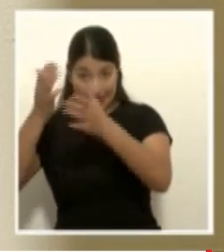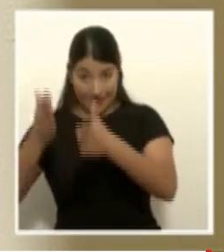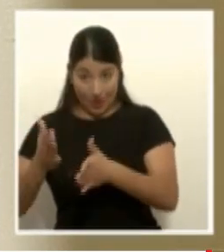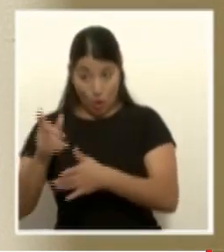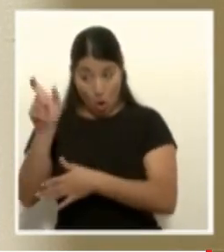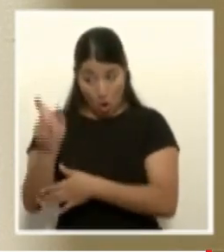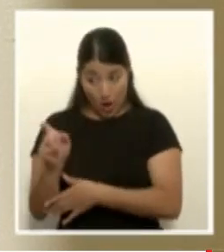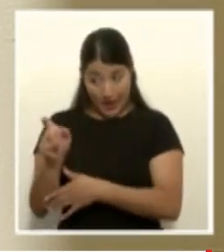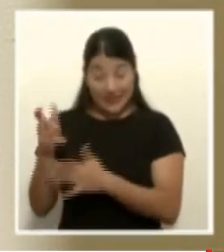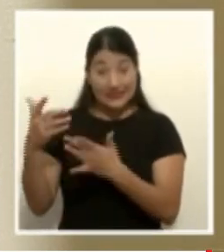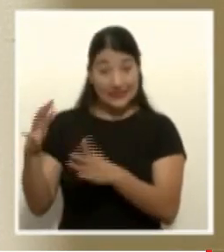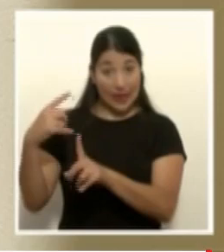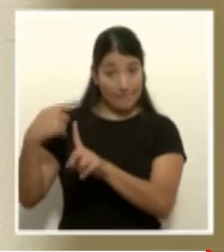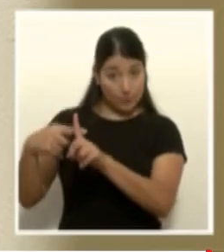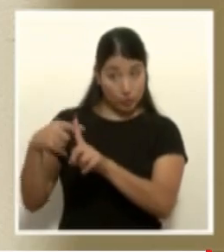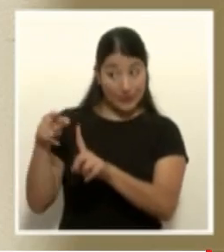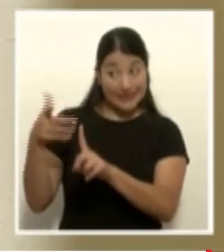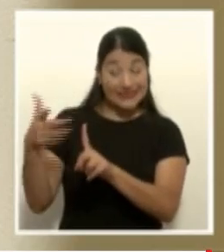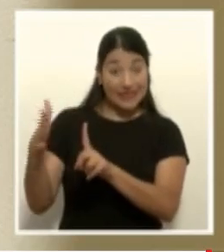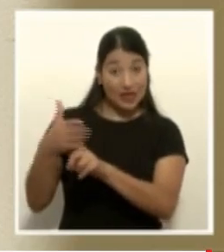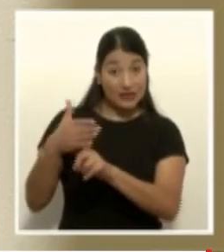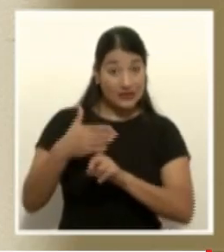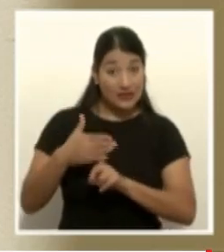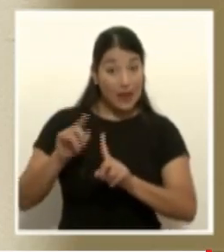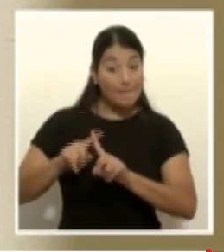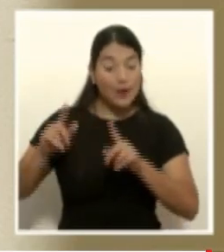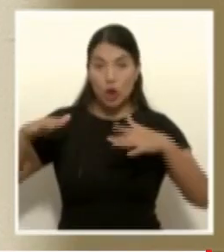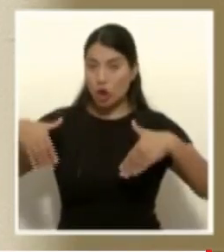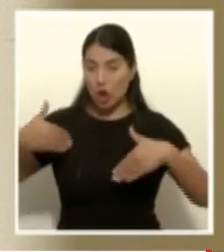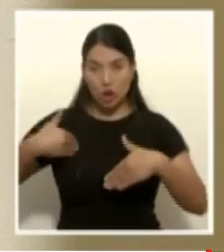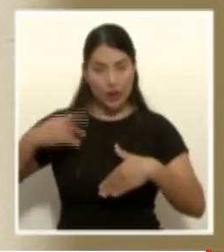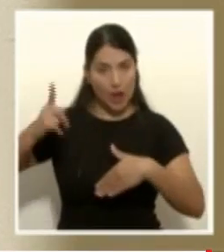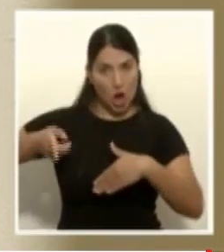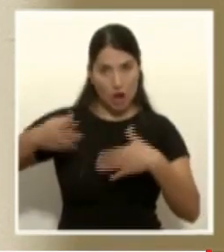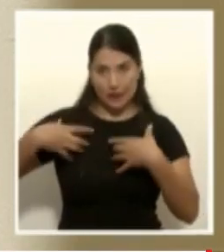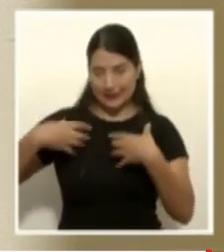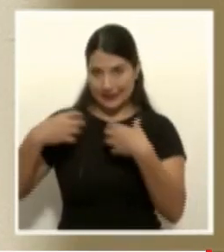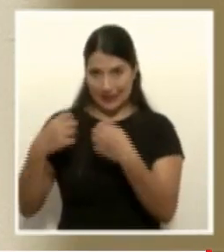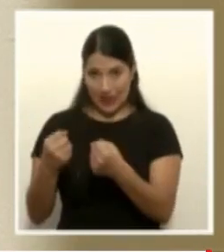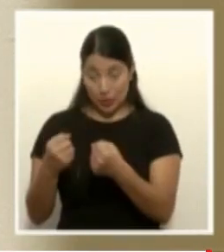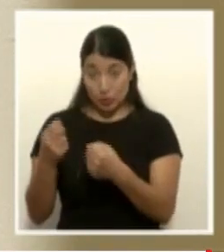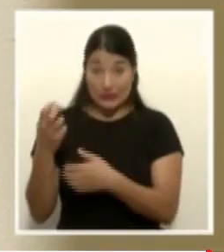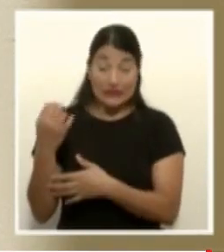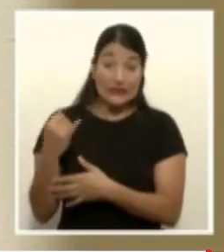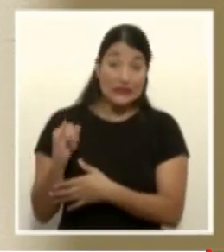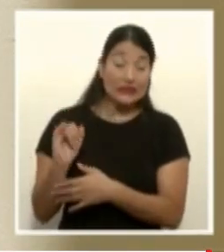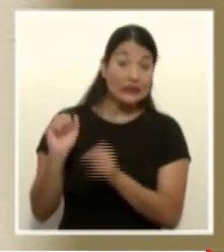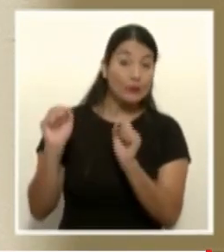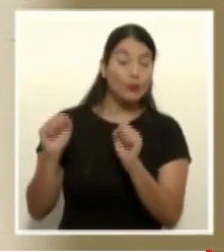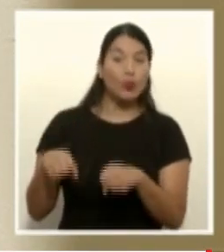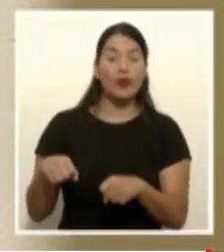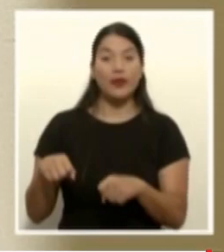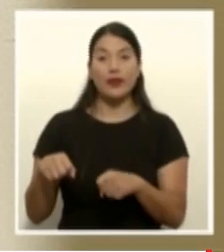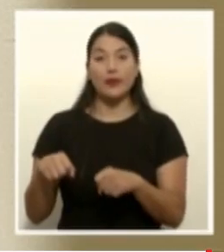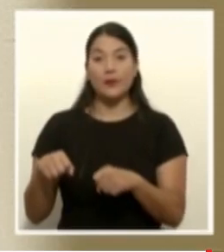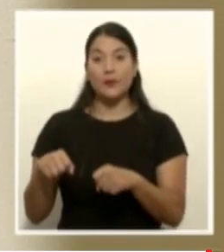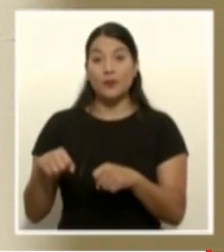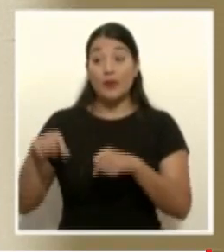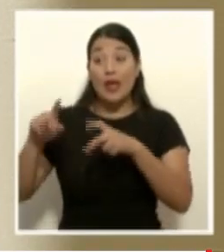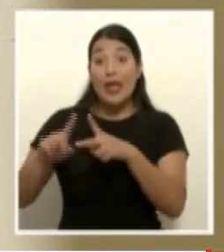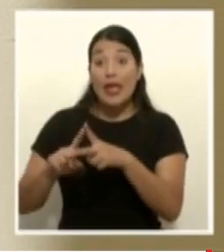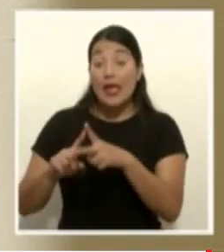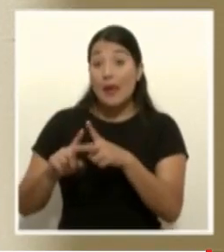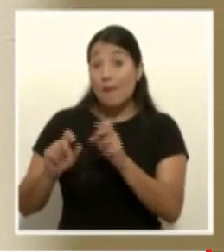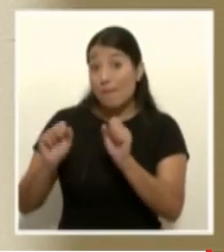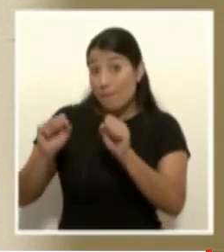positivo, que ya está en aislamiento, pero todavía no le ha llegado la orden sanitaria, si podría comenzar a